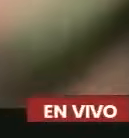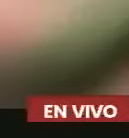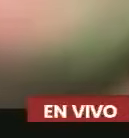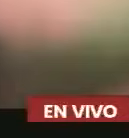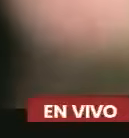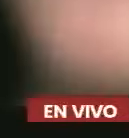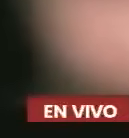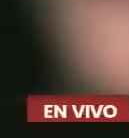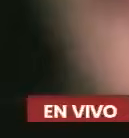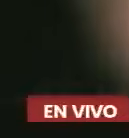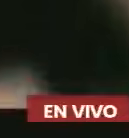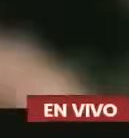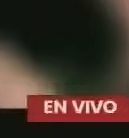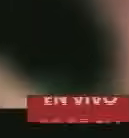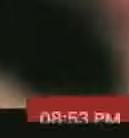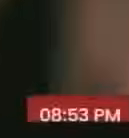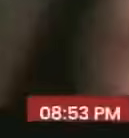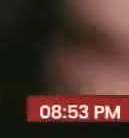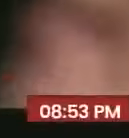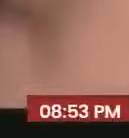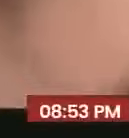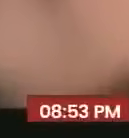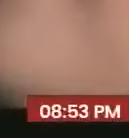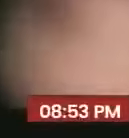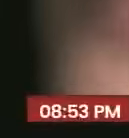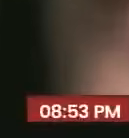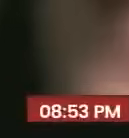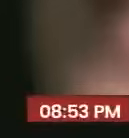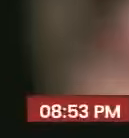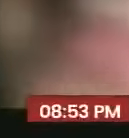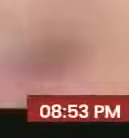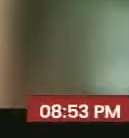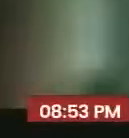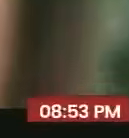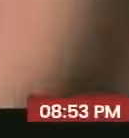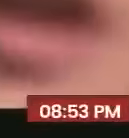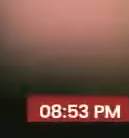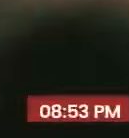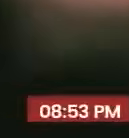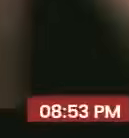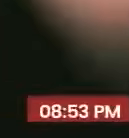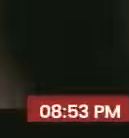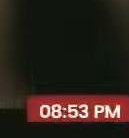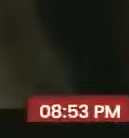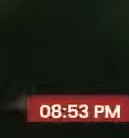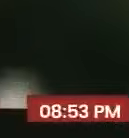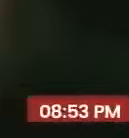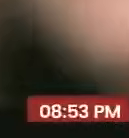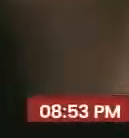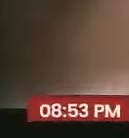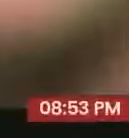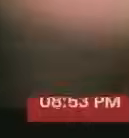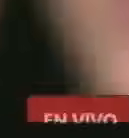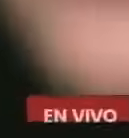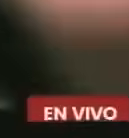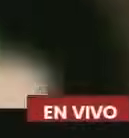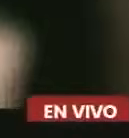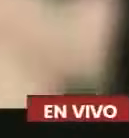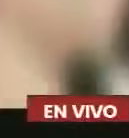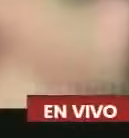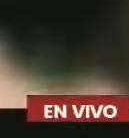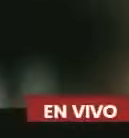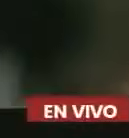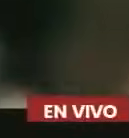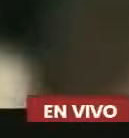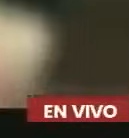Congreso de la FEBEN y aquí nos encontramos a Salvador. Saluda, Salvador. Hola. Y Salvador es un niño muy inteligente que nos va a hablar